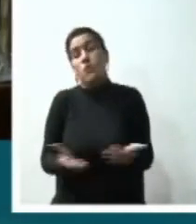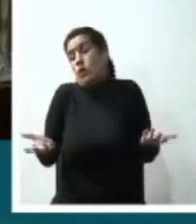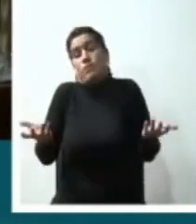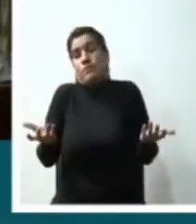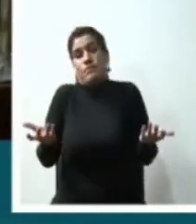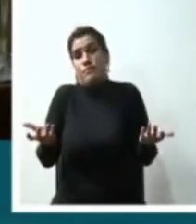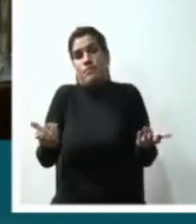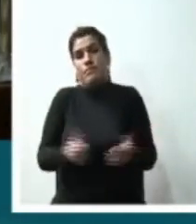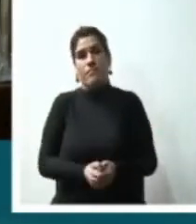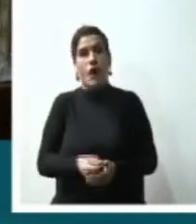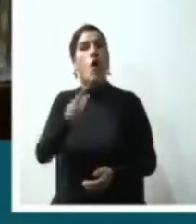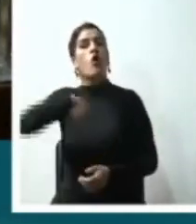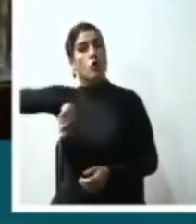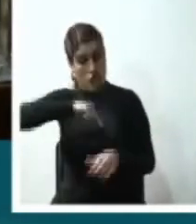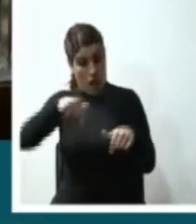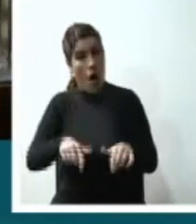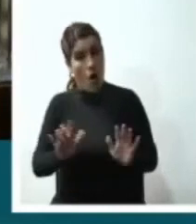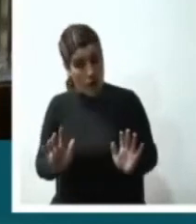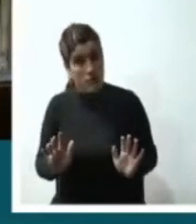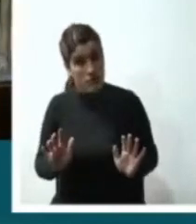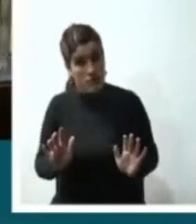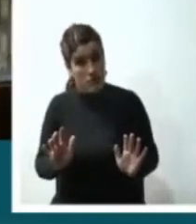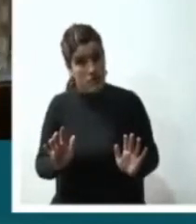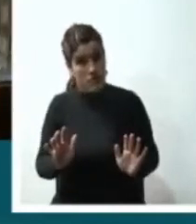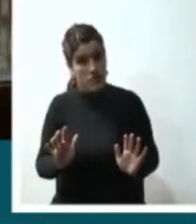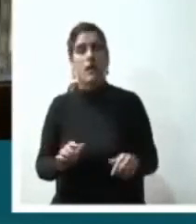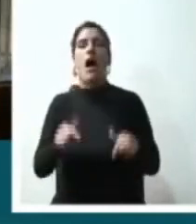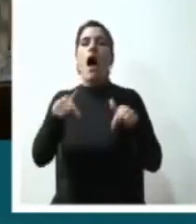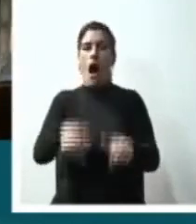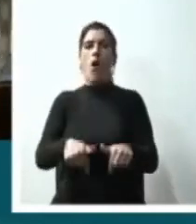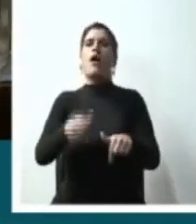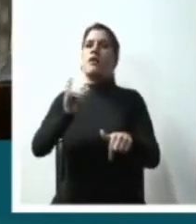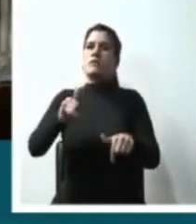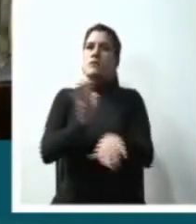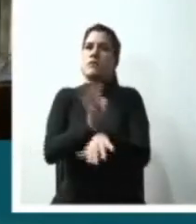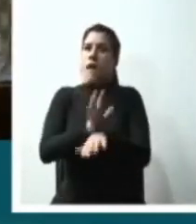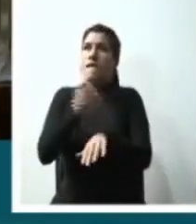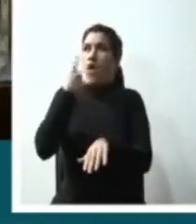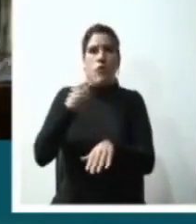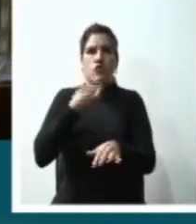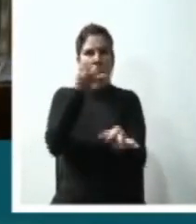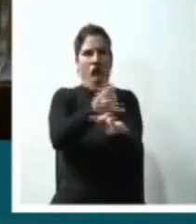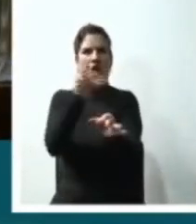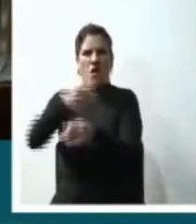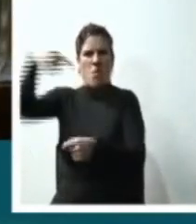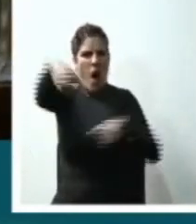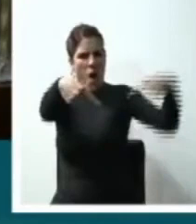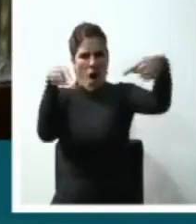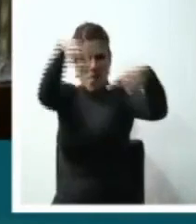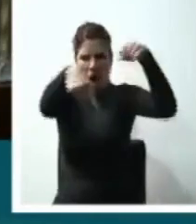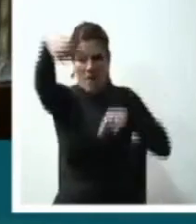Bueno, nosotros ahora estamos atravesando un gran ataque a la educación, hay un gran conflicto en la